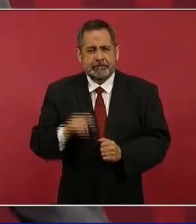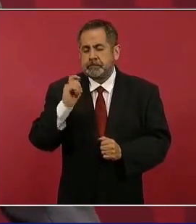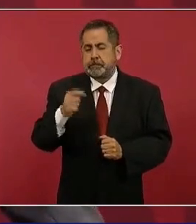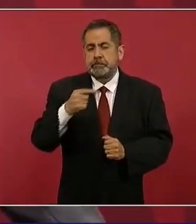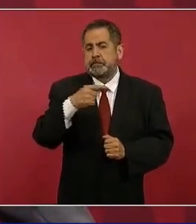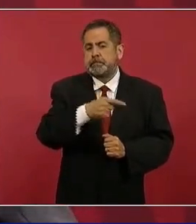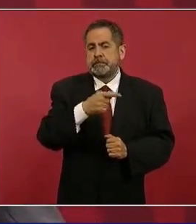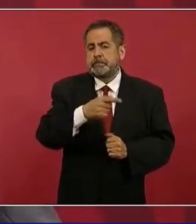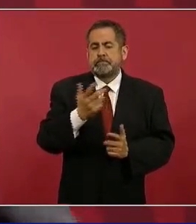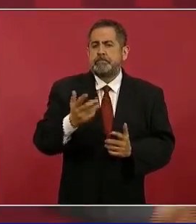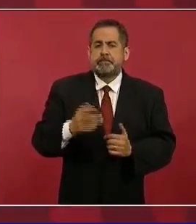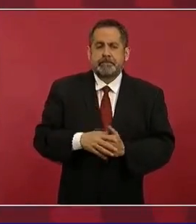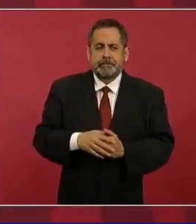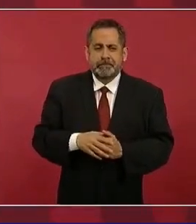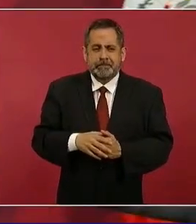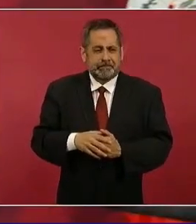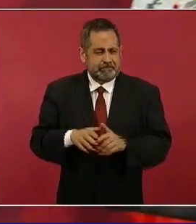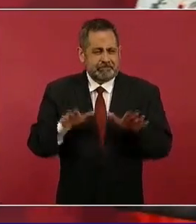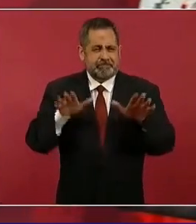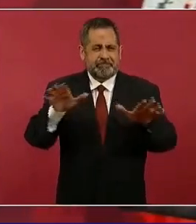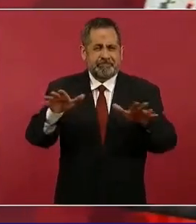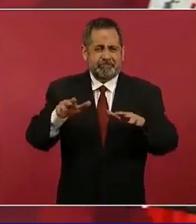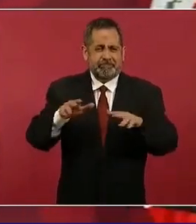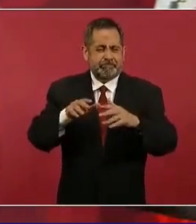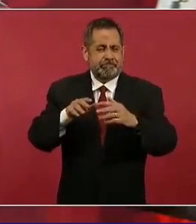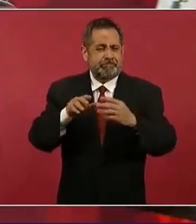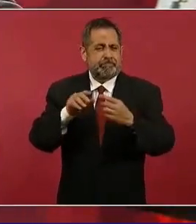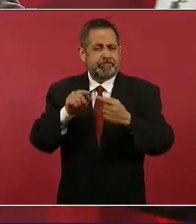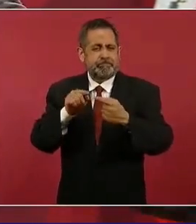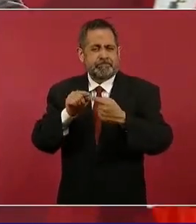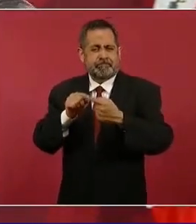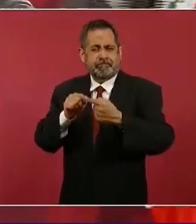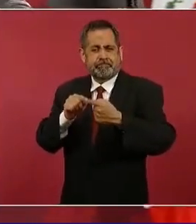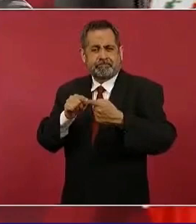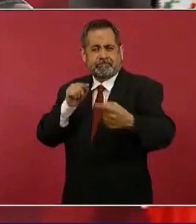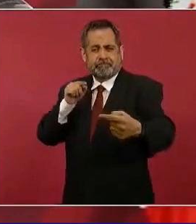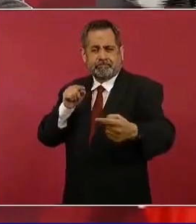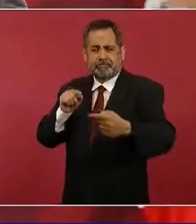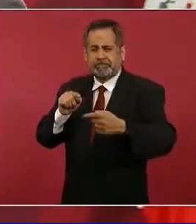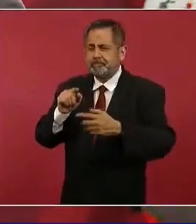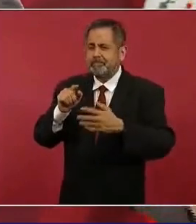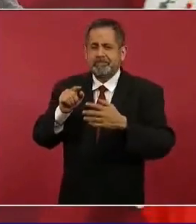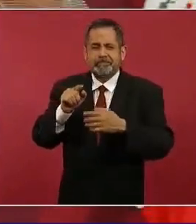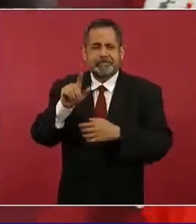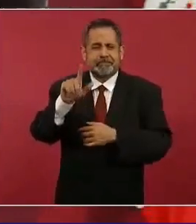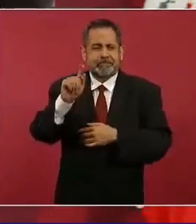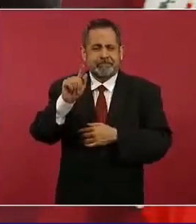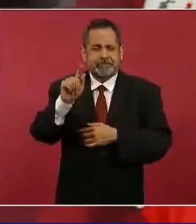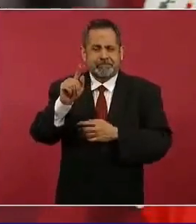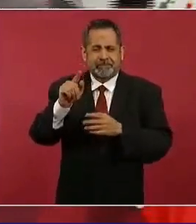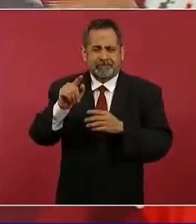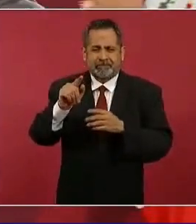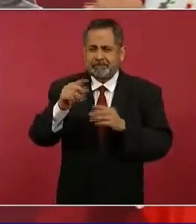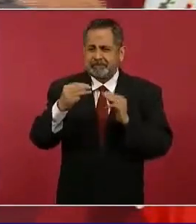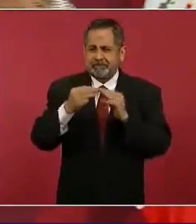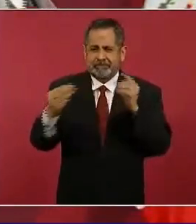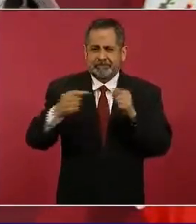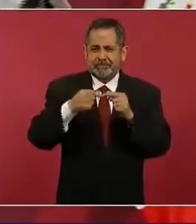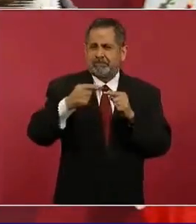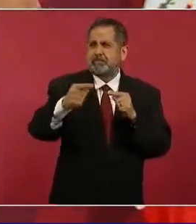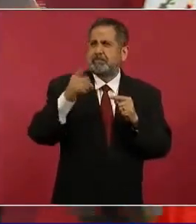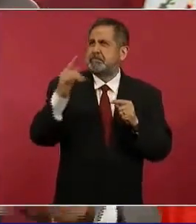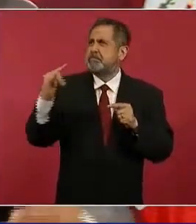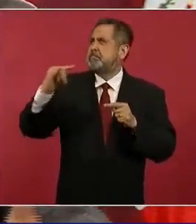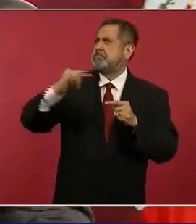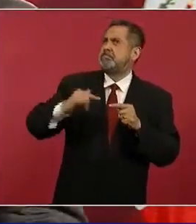de 25 metros de ancho por 70 de largo, aquí, apenas si entra